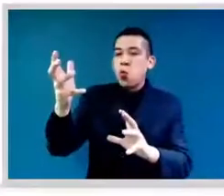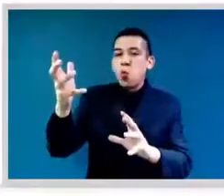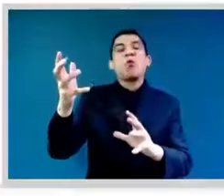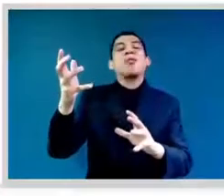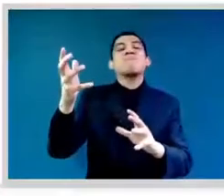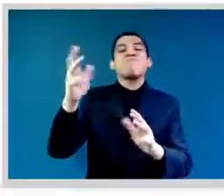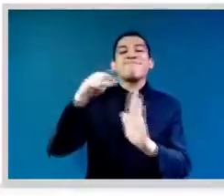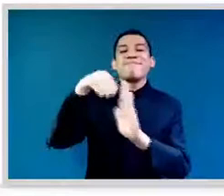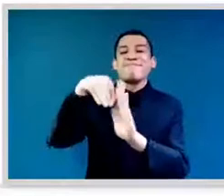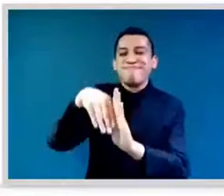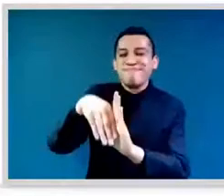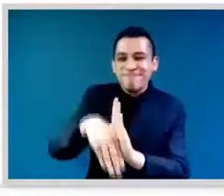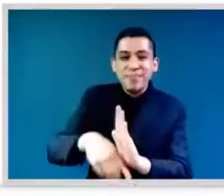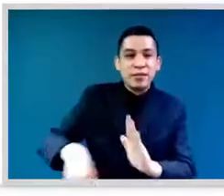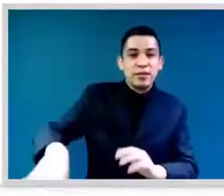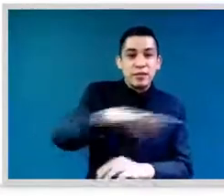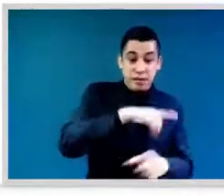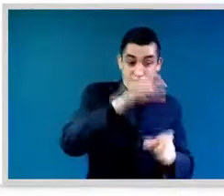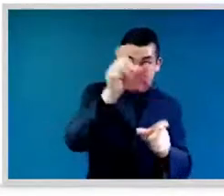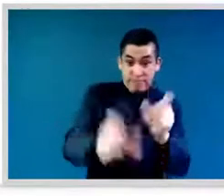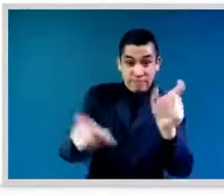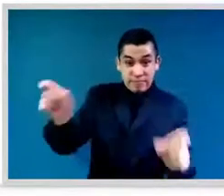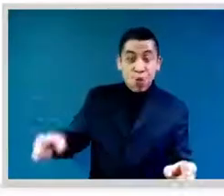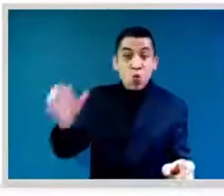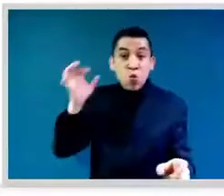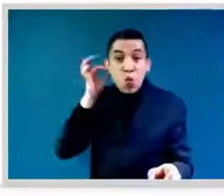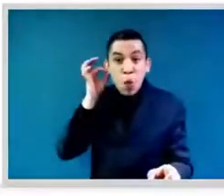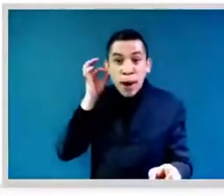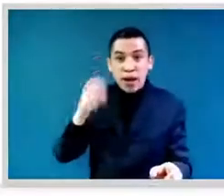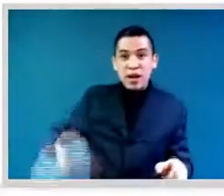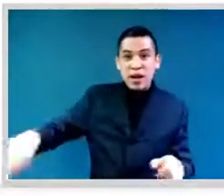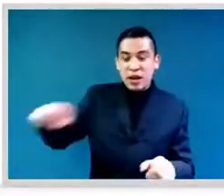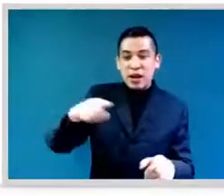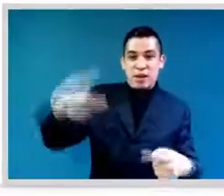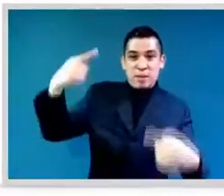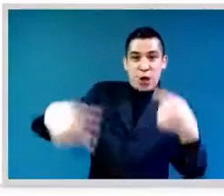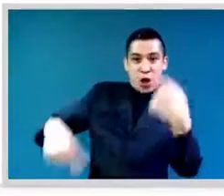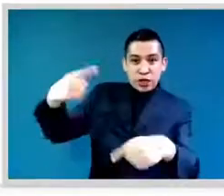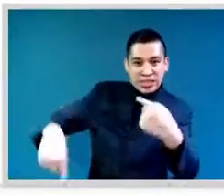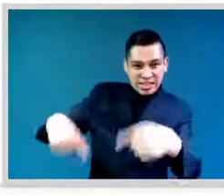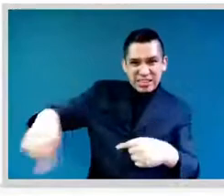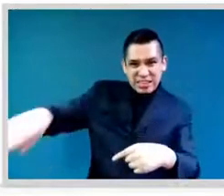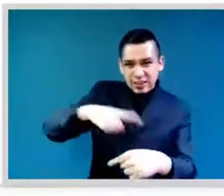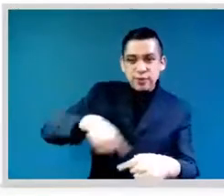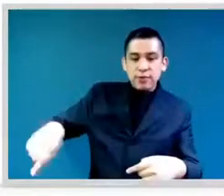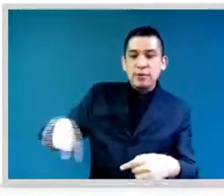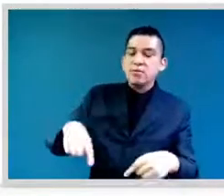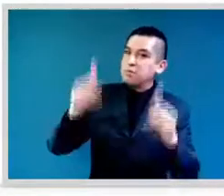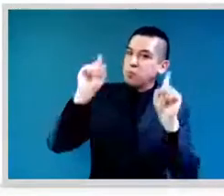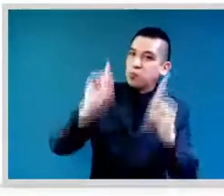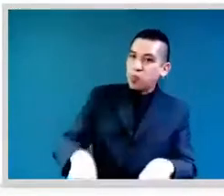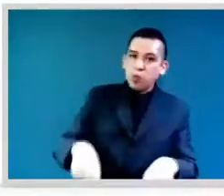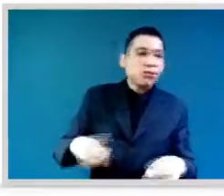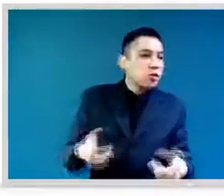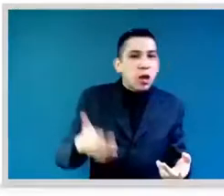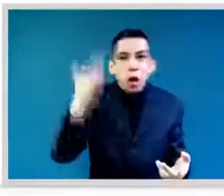muchas mujeres en la primera línea política, que seamos nosotras mismas las que digamos qué pasa con nuestras niñas, qué pasa